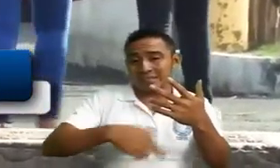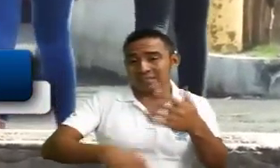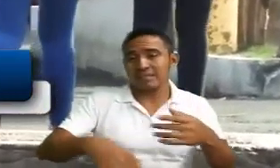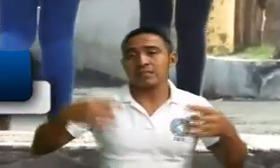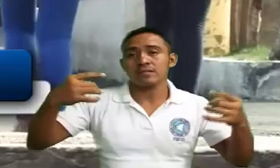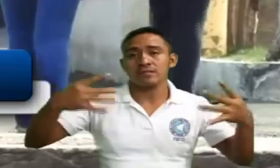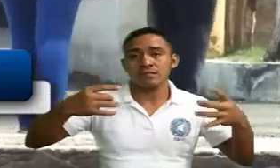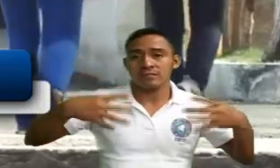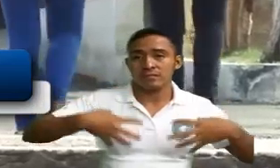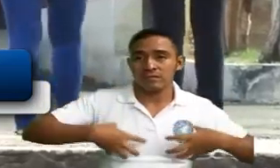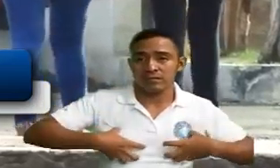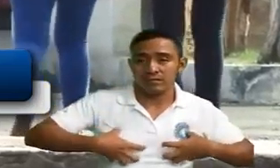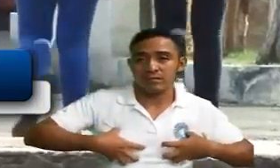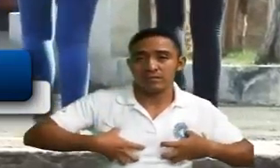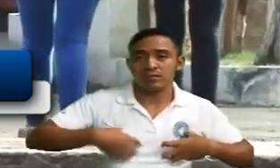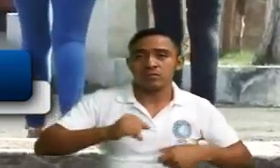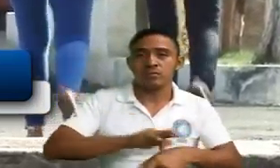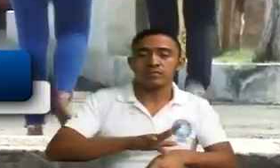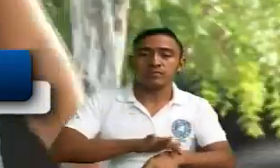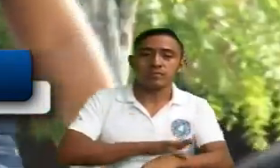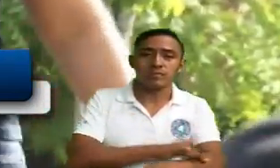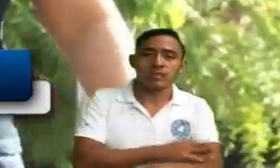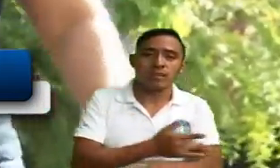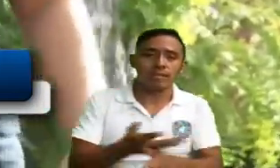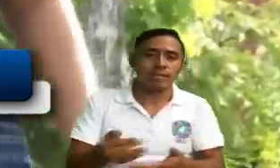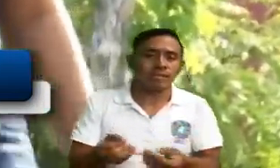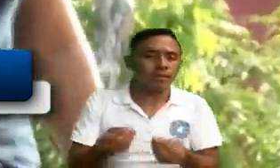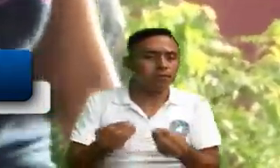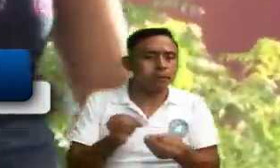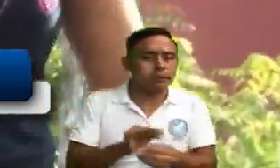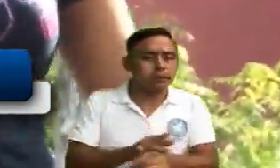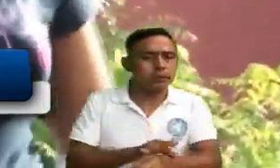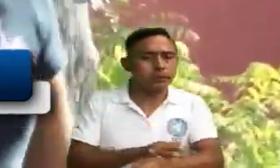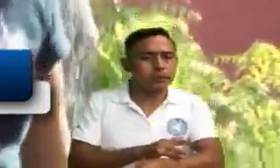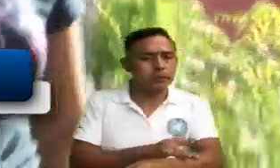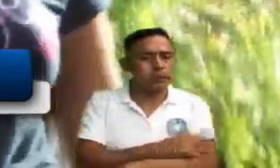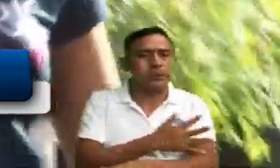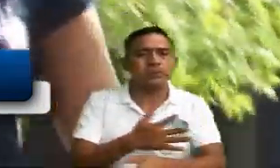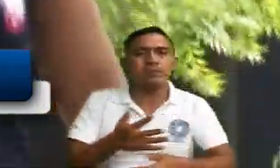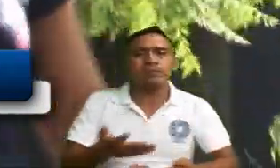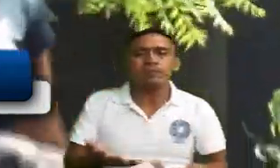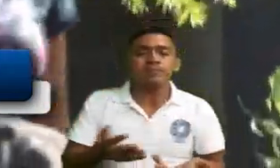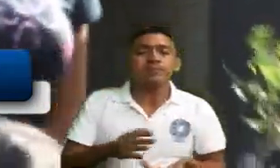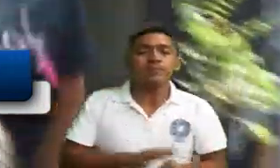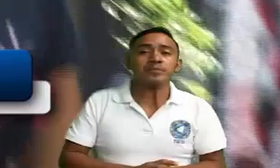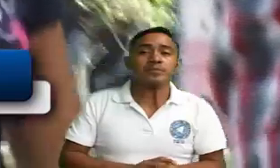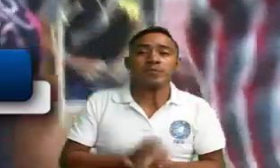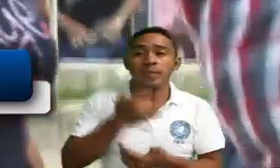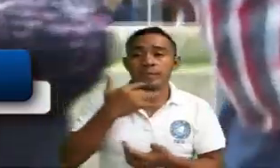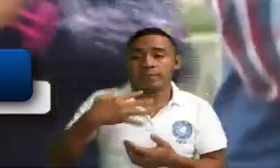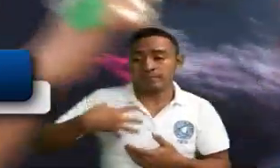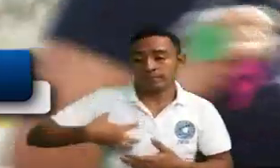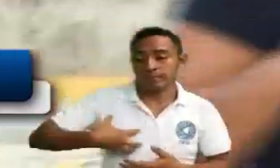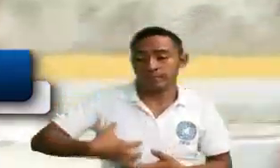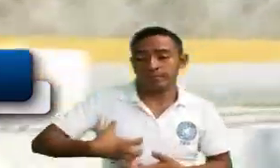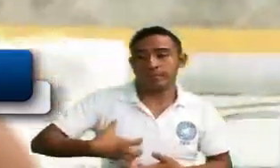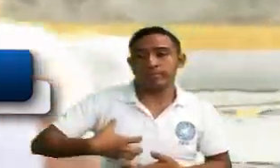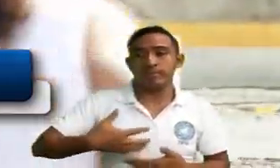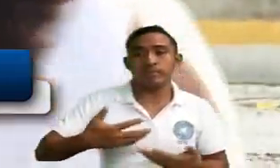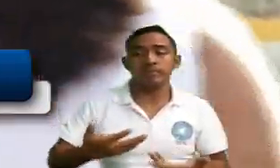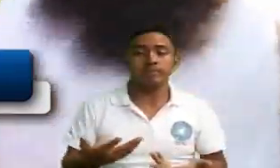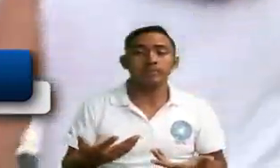menstrual experimentan esta sensación, que es una como hipersensibilidad de las glándulas mamarias, precisamente porque la glándula mamaria